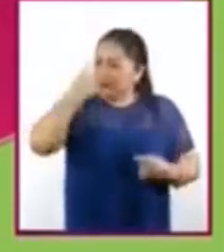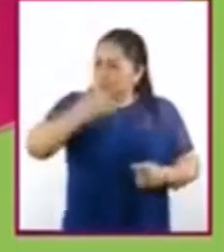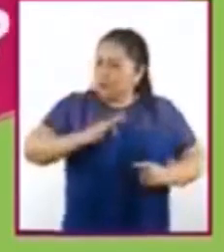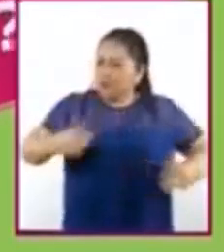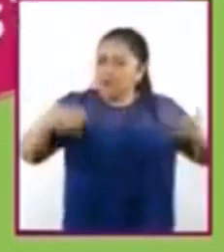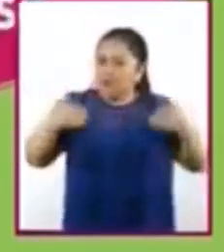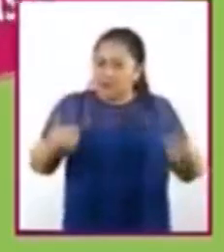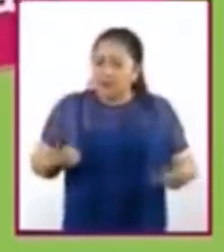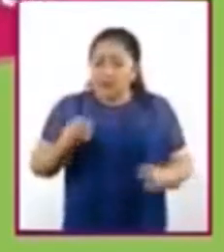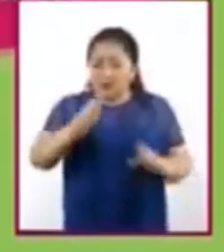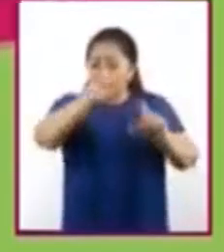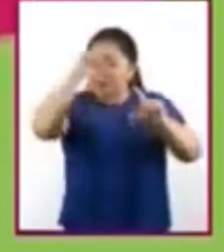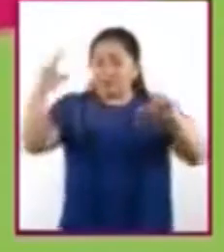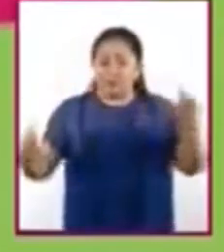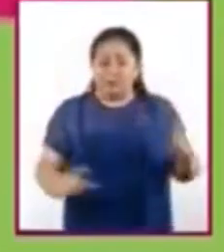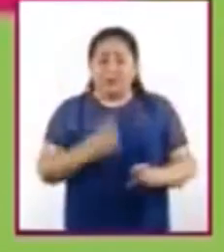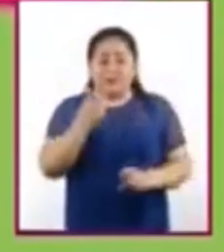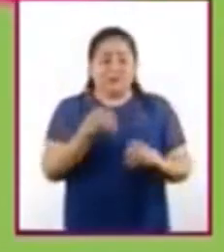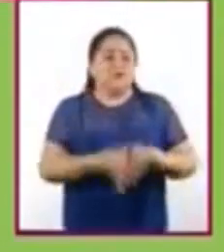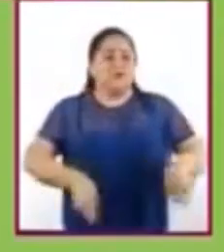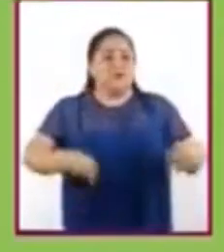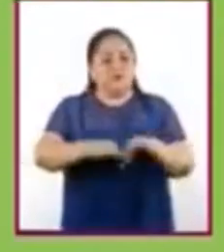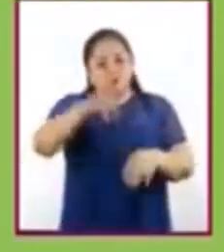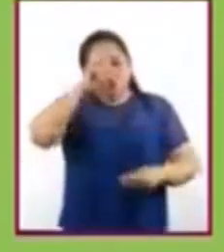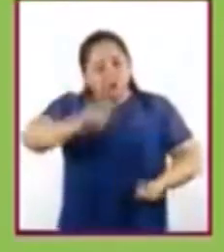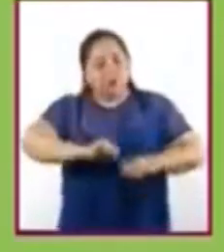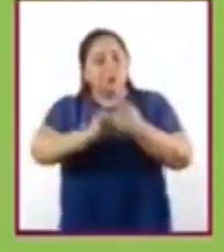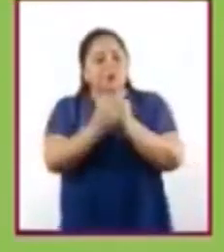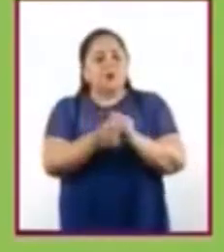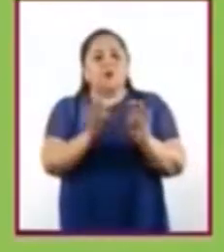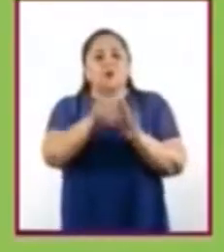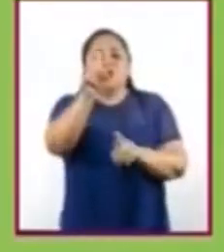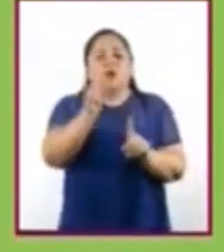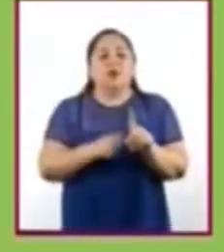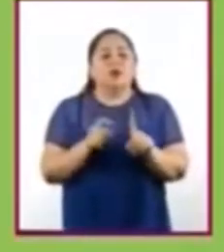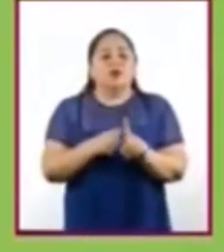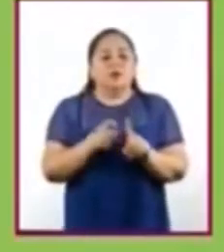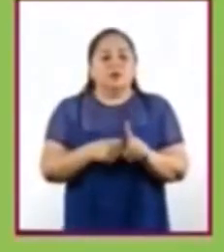entenderlas? Todo esto es importante en la interpretación de una caricatura.